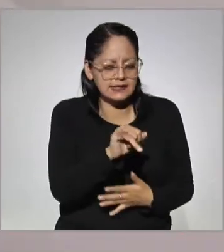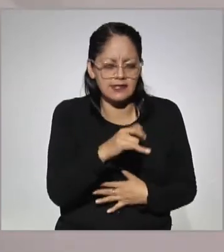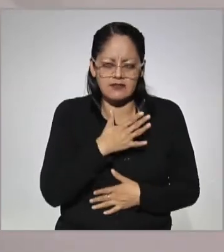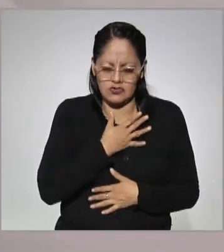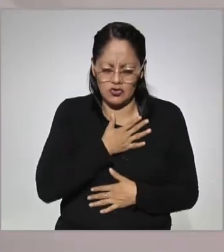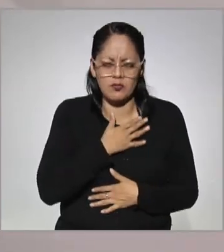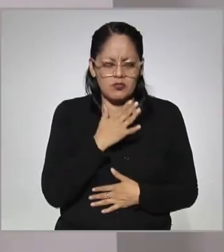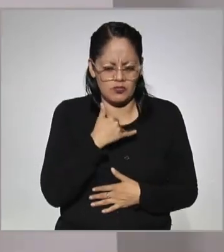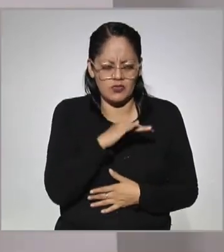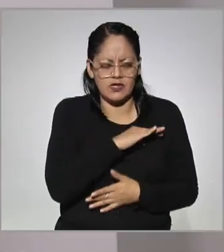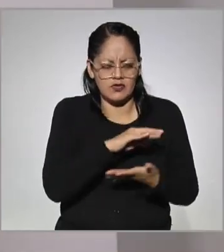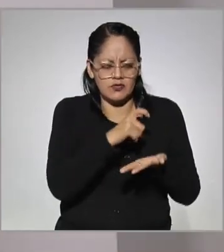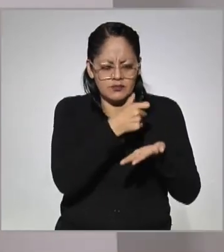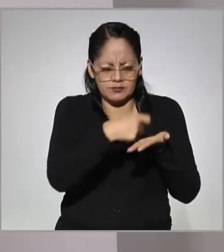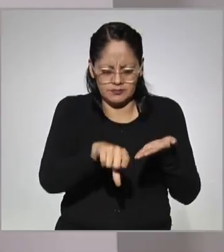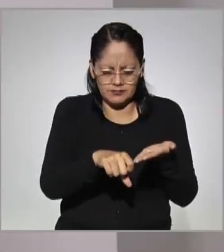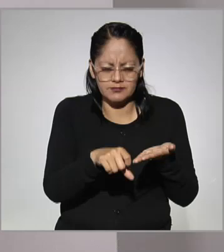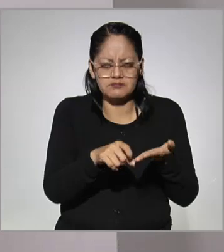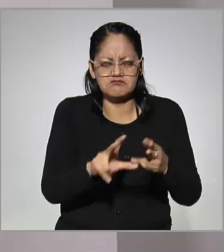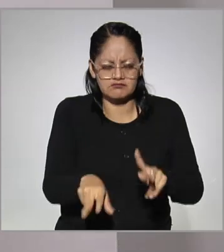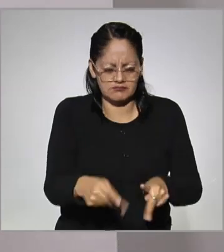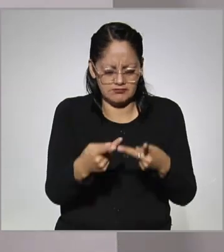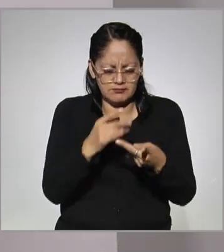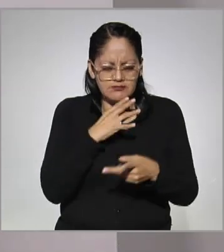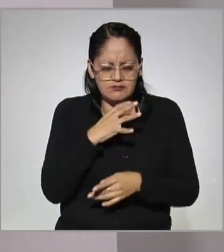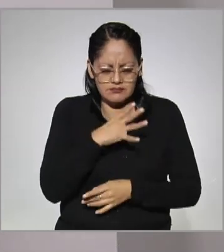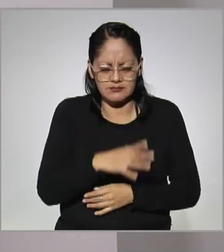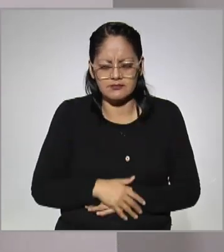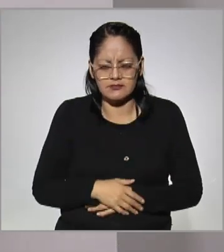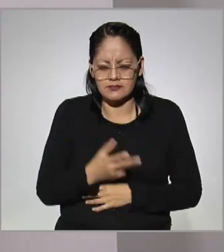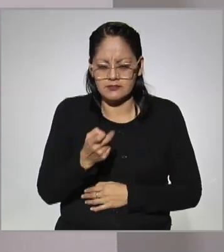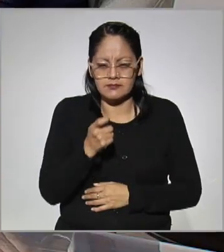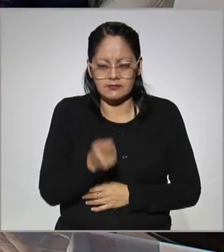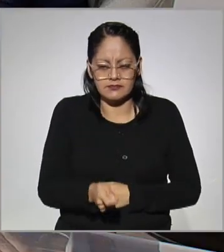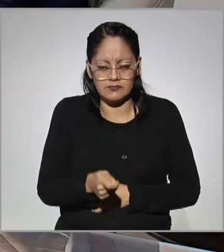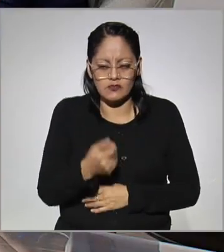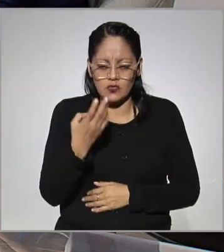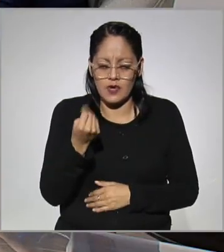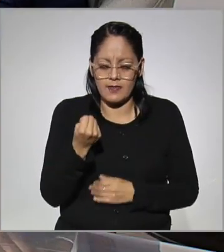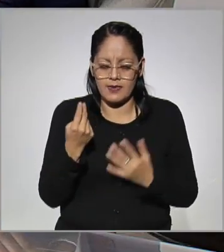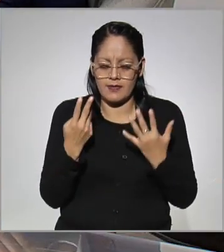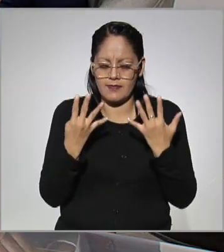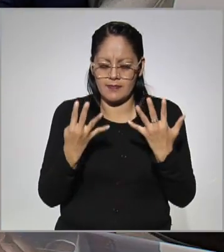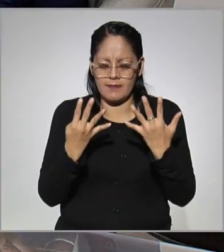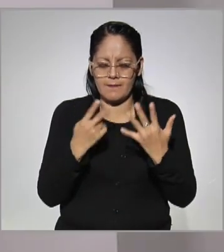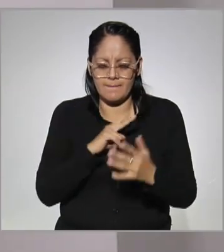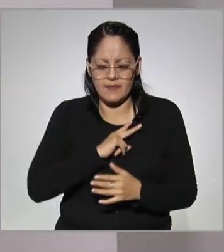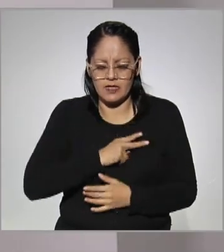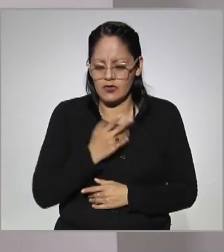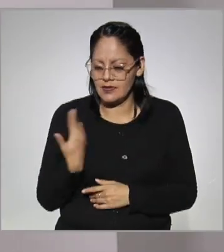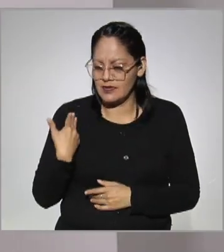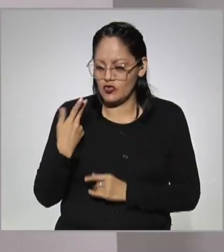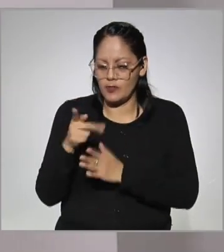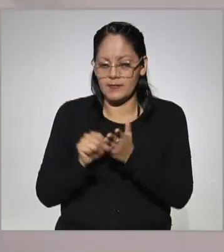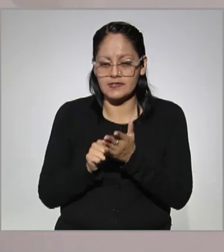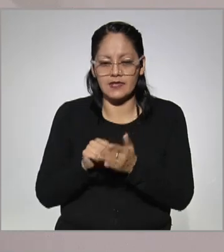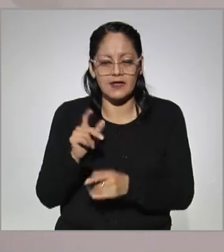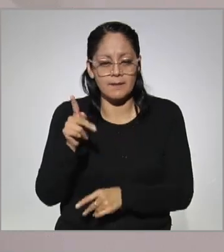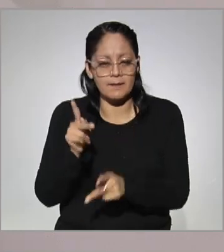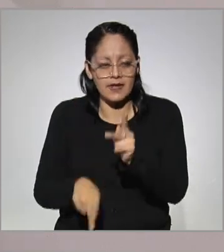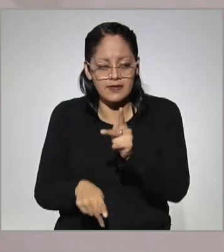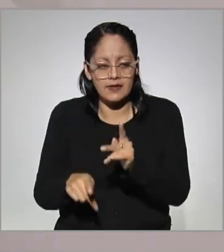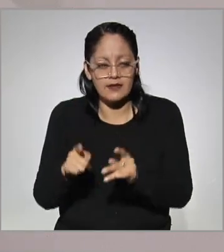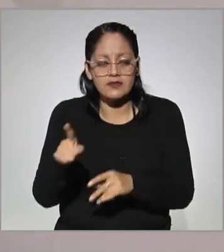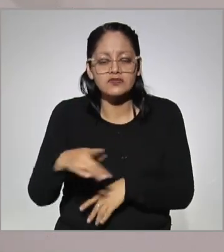Así es, de manera privada se puede conseguir, está a la venta. Y es la de 9 virus, la última de hace 2 meses. Antes de irnos, doctores, nos quedan un par de minutos.